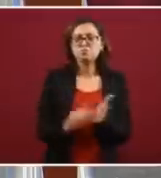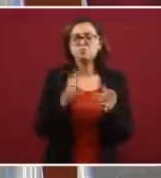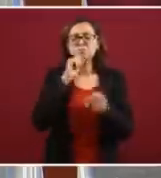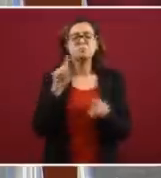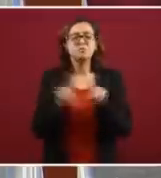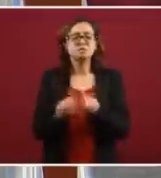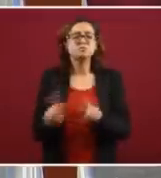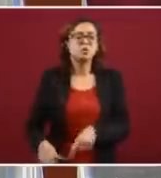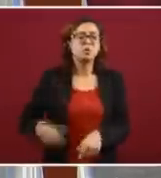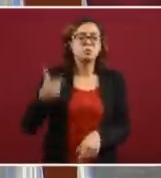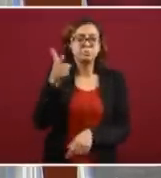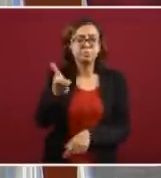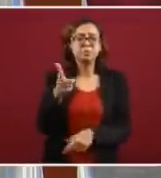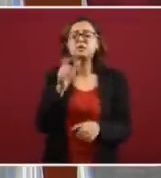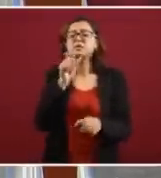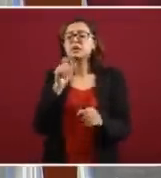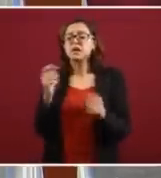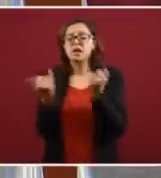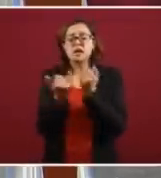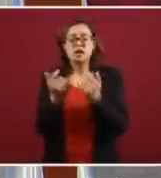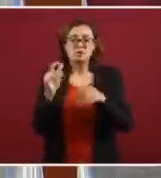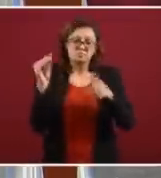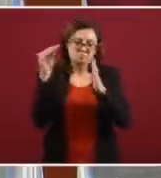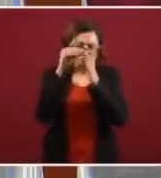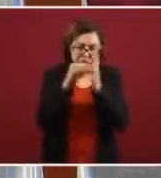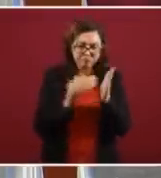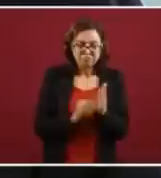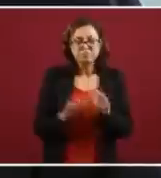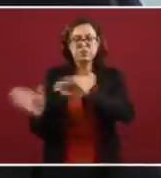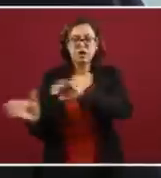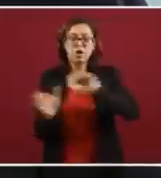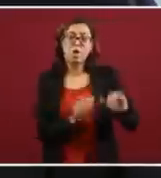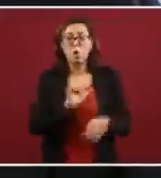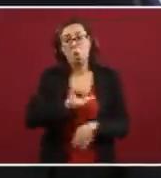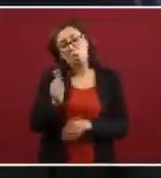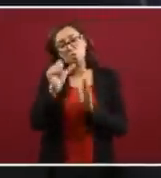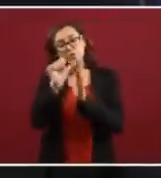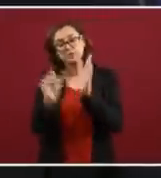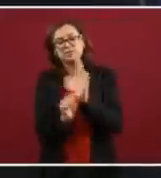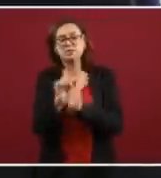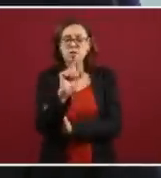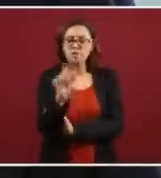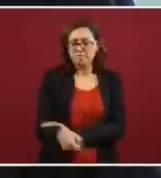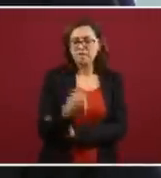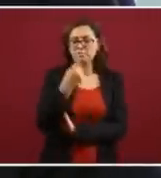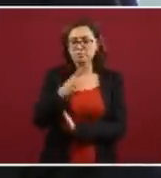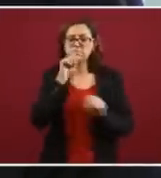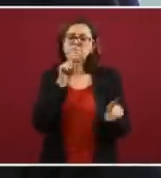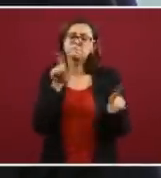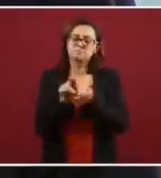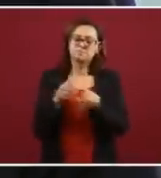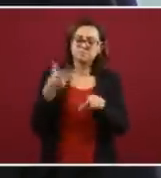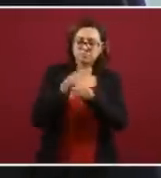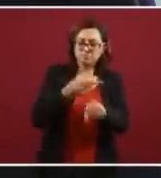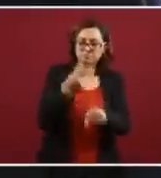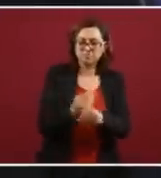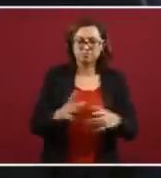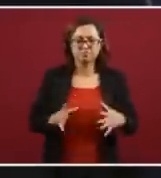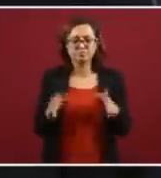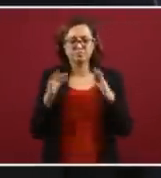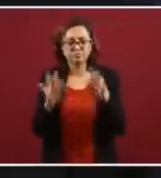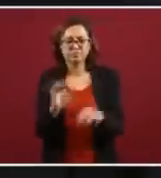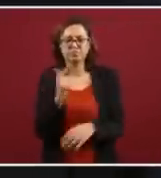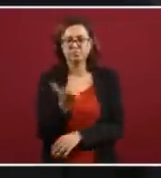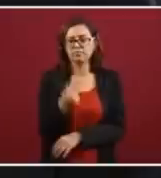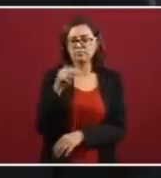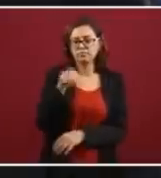de fuego. Modificaciones al artículo 21, donde se establecen las bases de la creación de la Guardia Nacional.